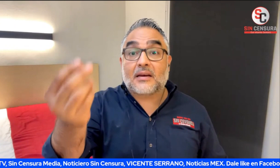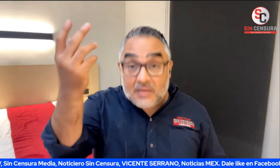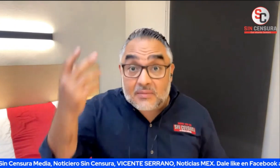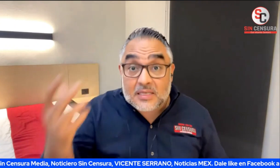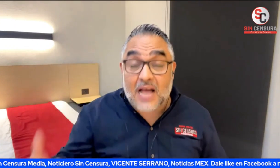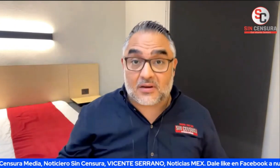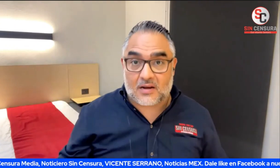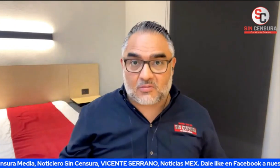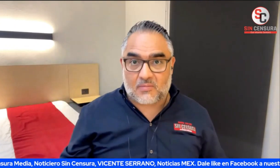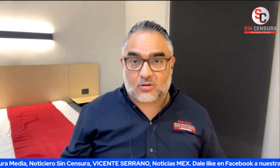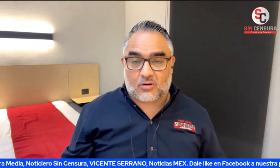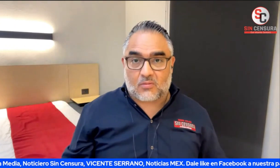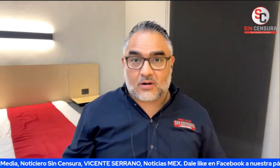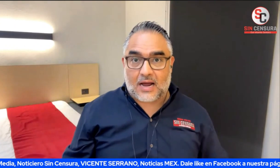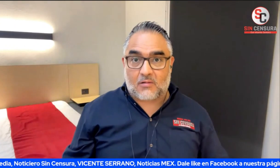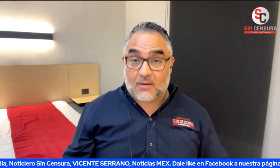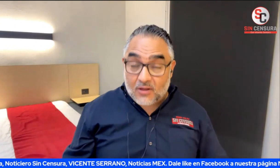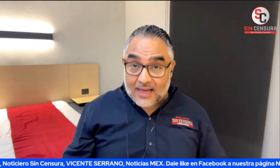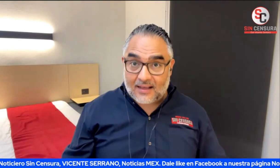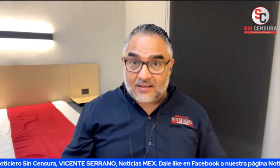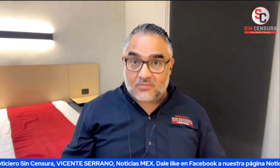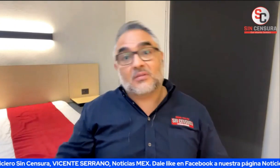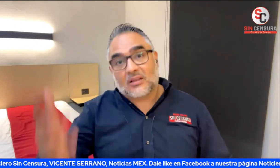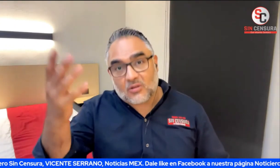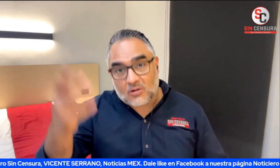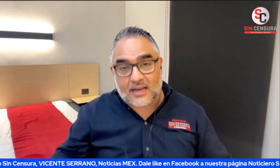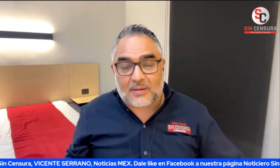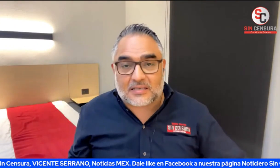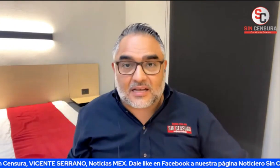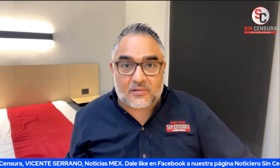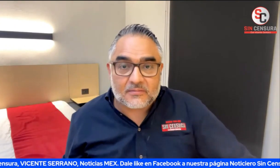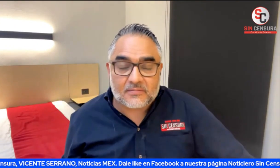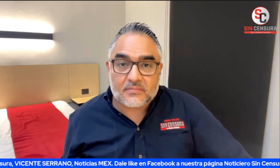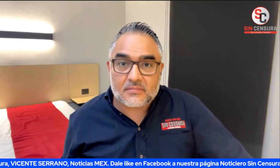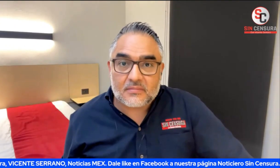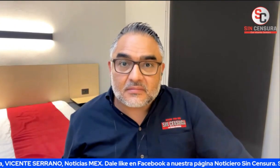haber minimizado en algún momento como una boda. Pues mira todo lo que ha pasado.